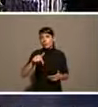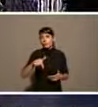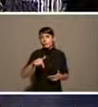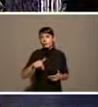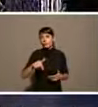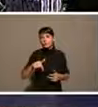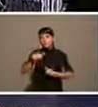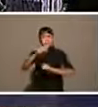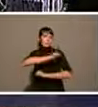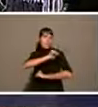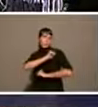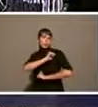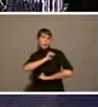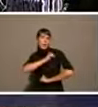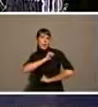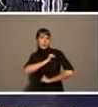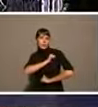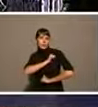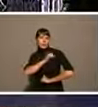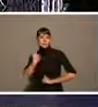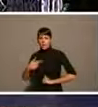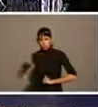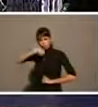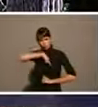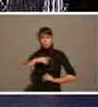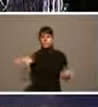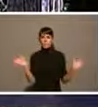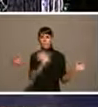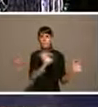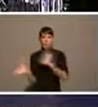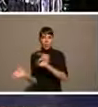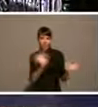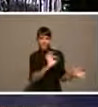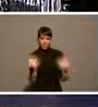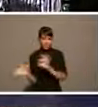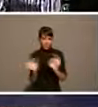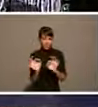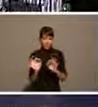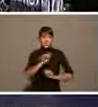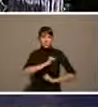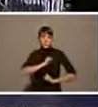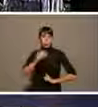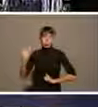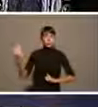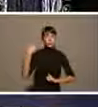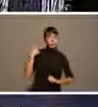el gabinete te está esperando. Ya estamos preparados. Esperamos tu llamada.